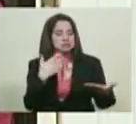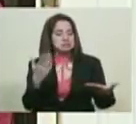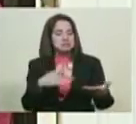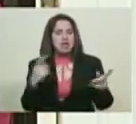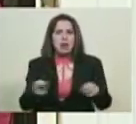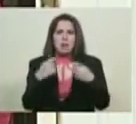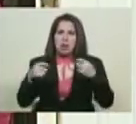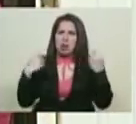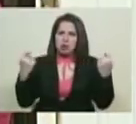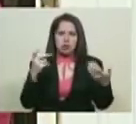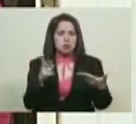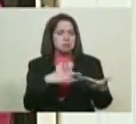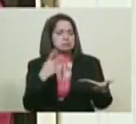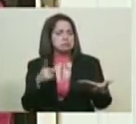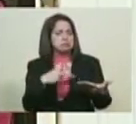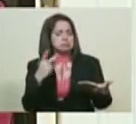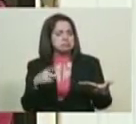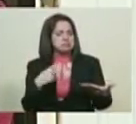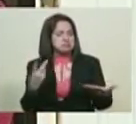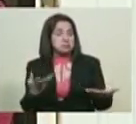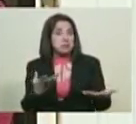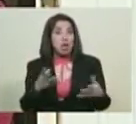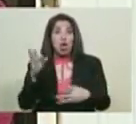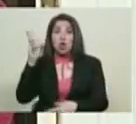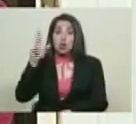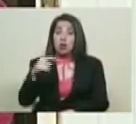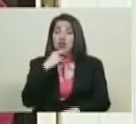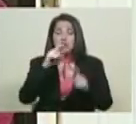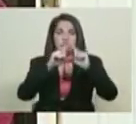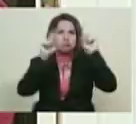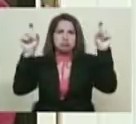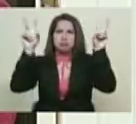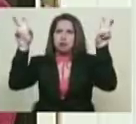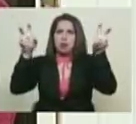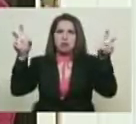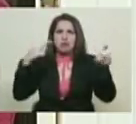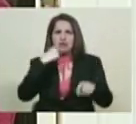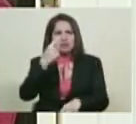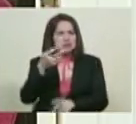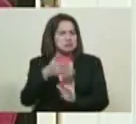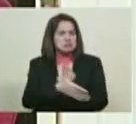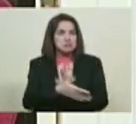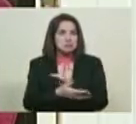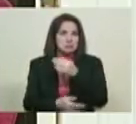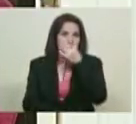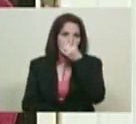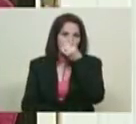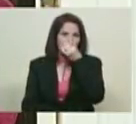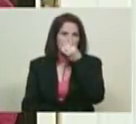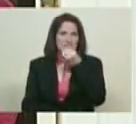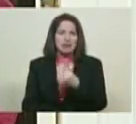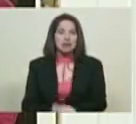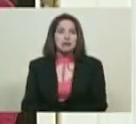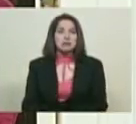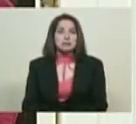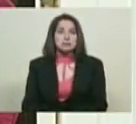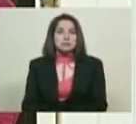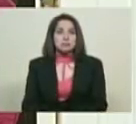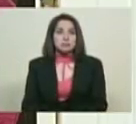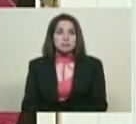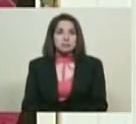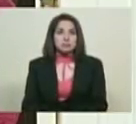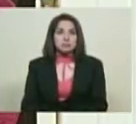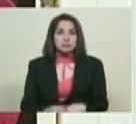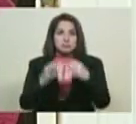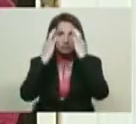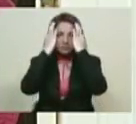y todos los días el titular en la prensa de Colombia, entonces, En el tiempo y el espectador eran